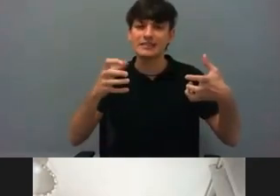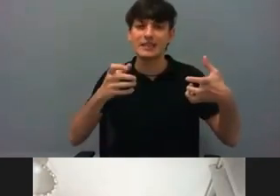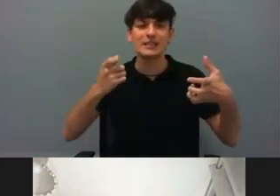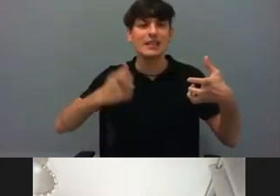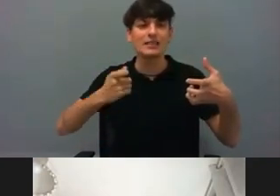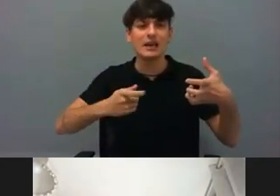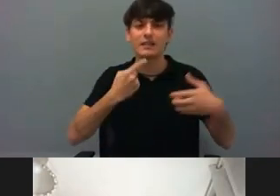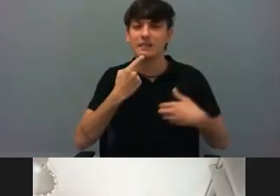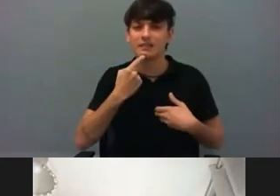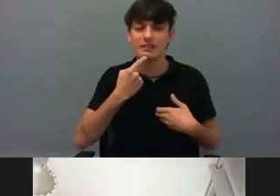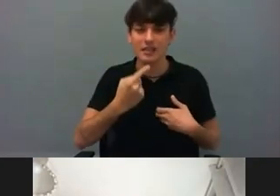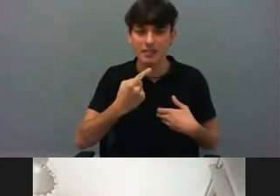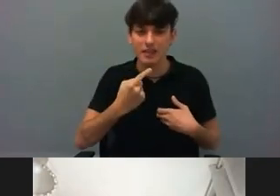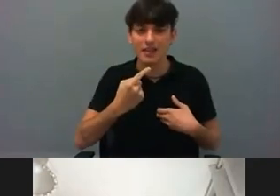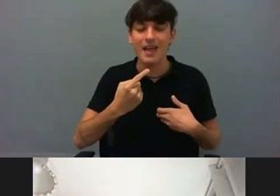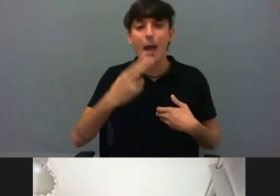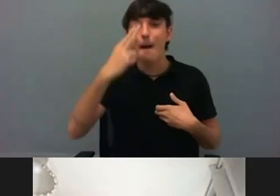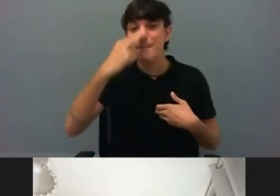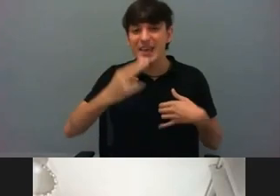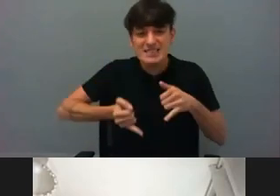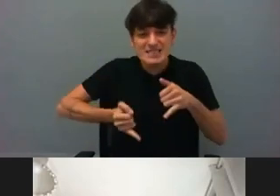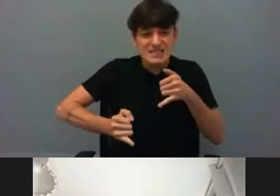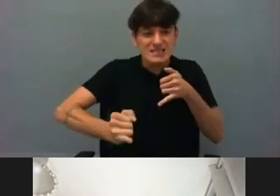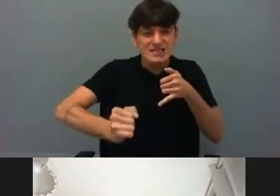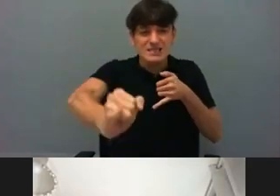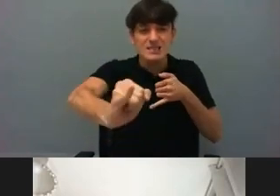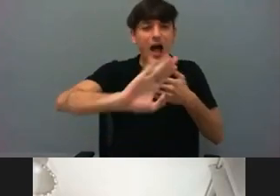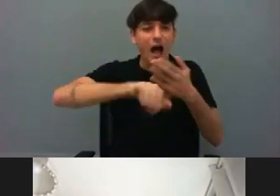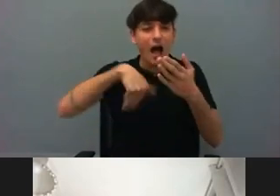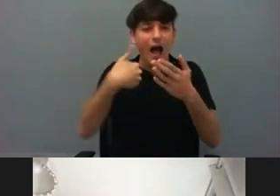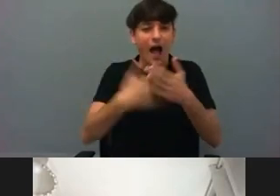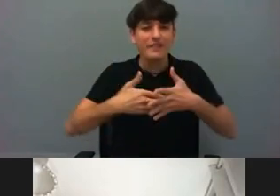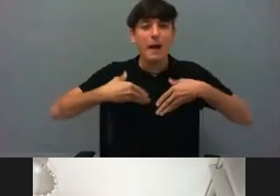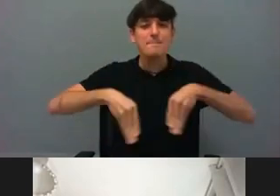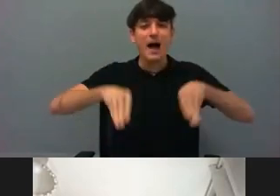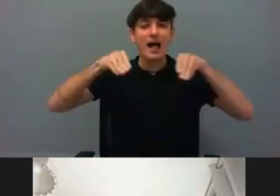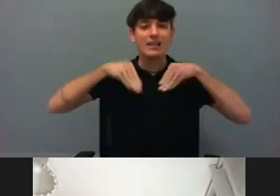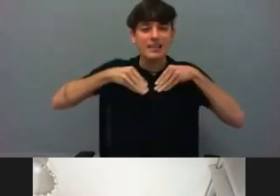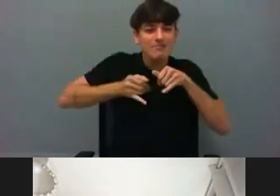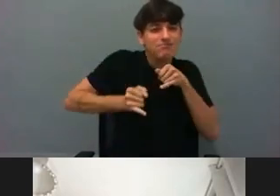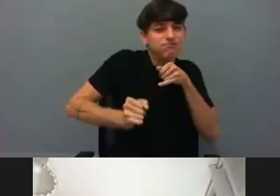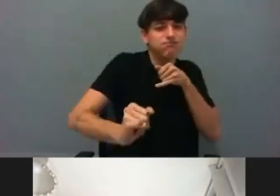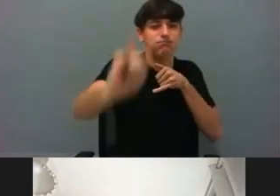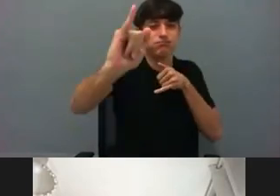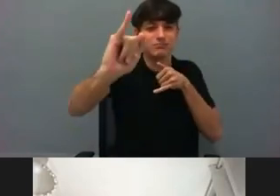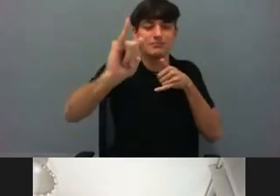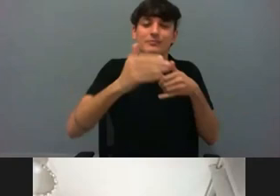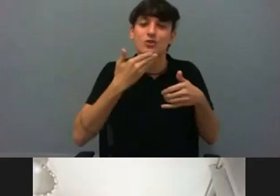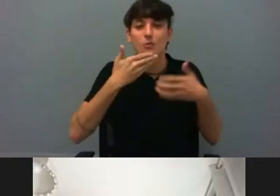pie hasta donde nos llegue la manta. Y ese quizás habrá sido el lema de nuestra vida.